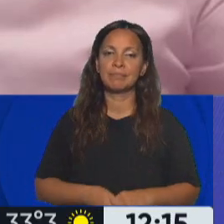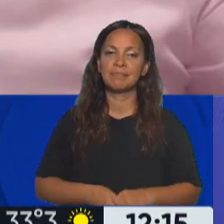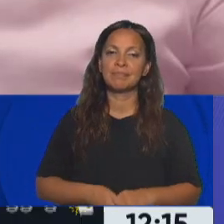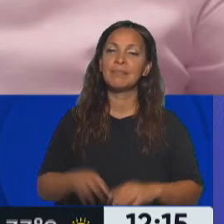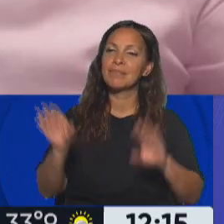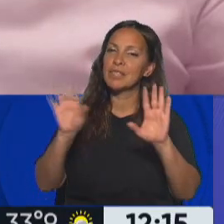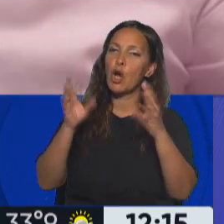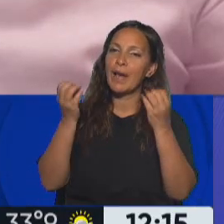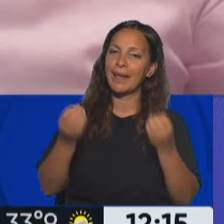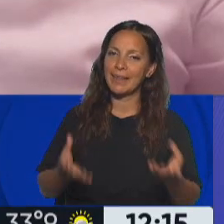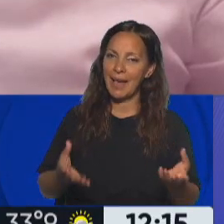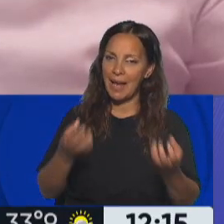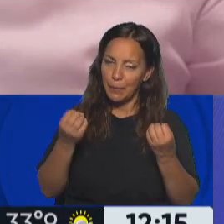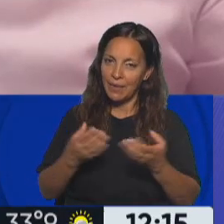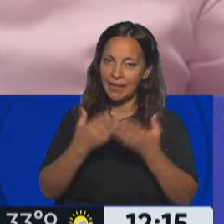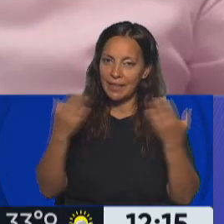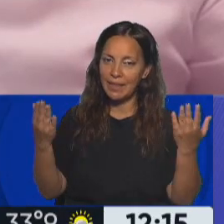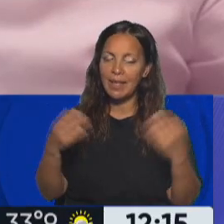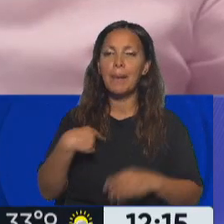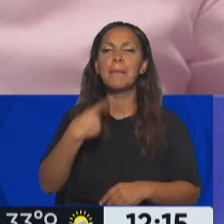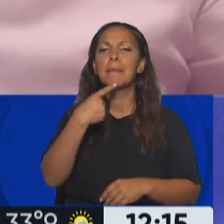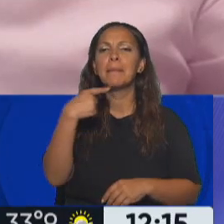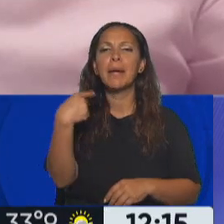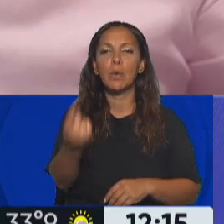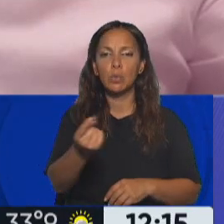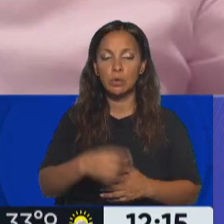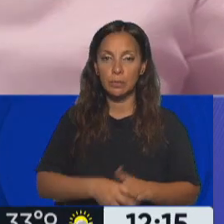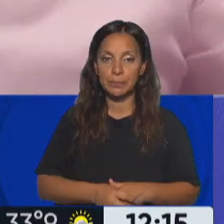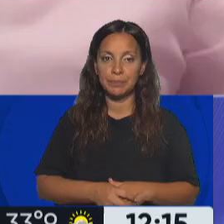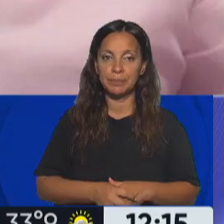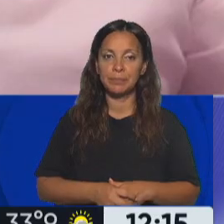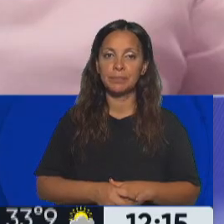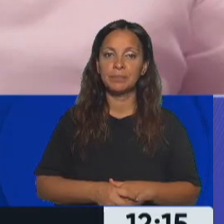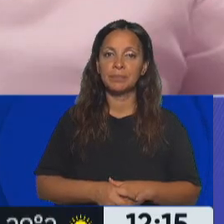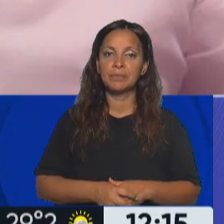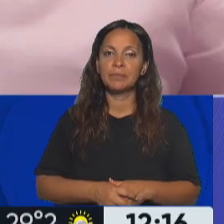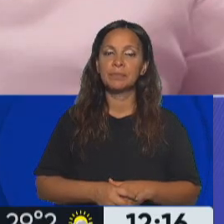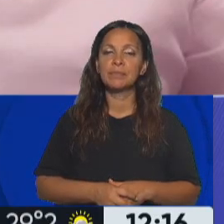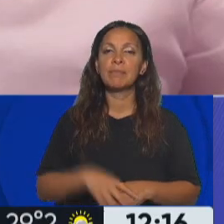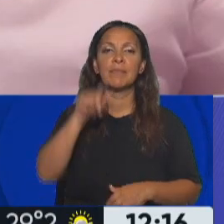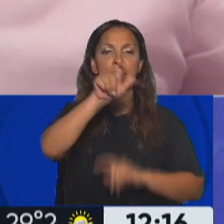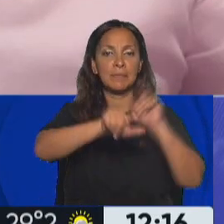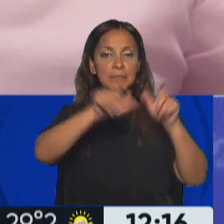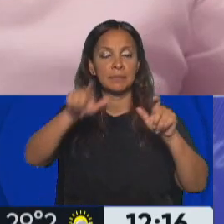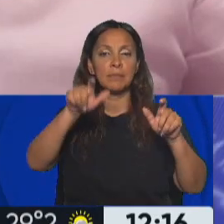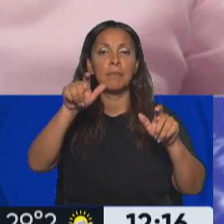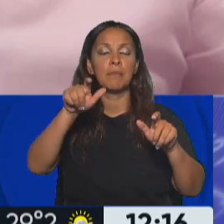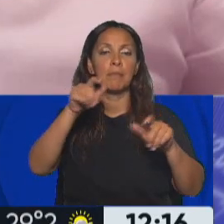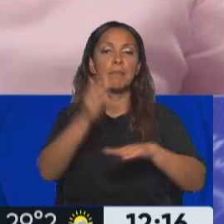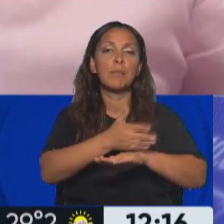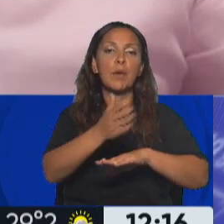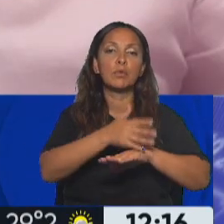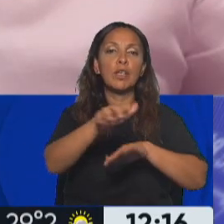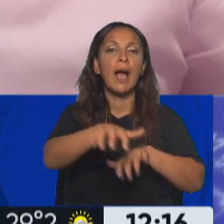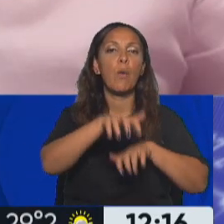tal, Mariano? Buen día. Le consulto puntualmente por la posibilidad de los productores agropecuarios de liquidar la